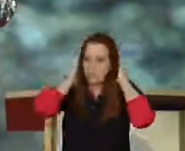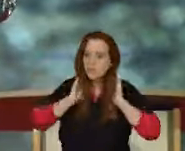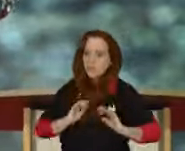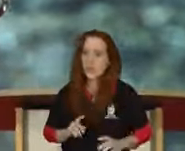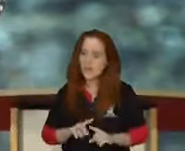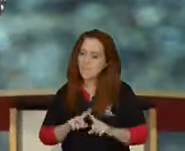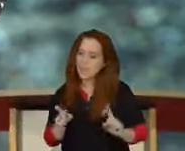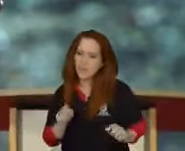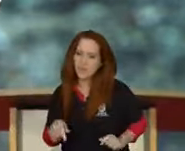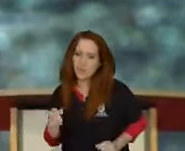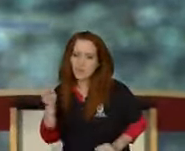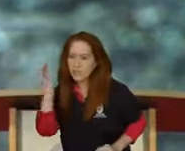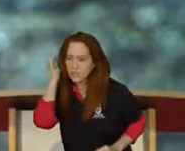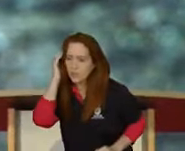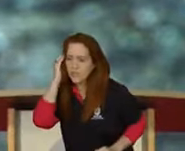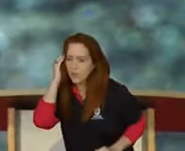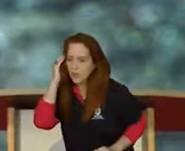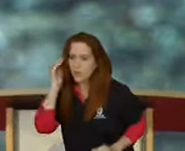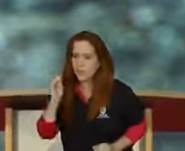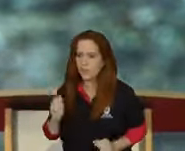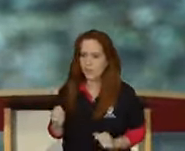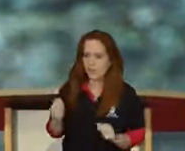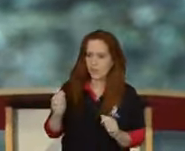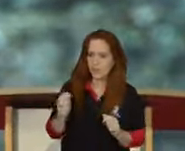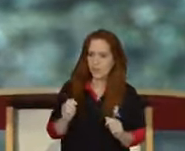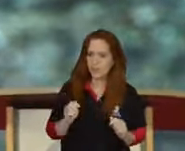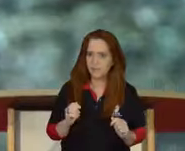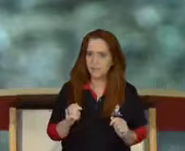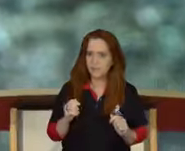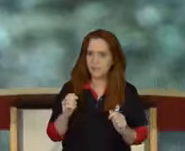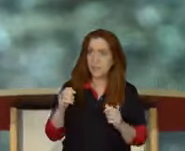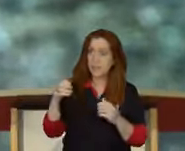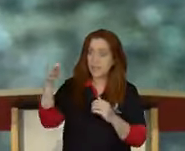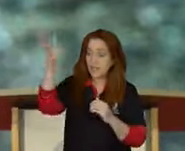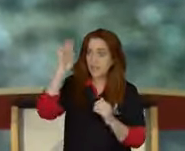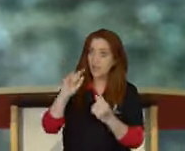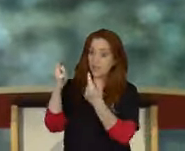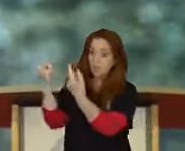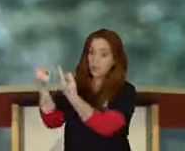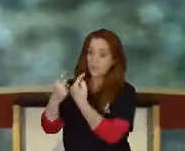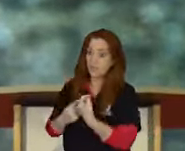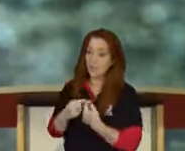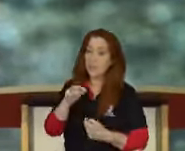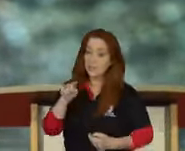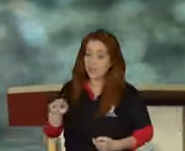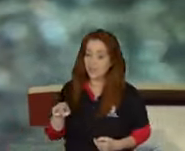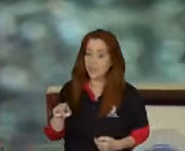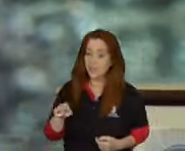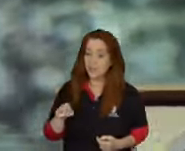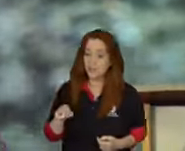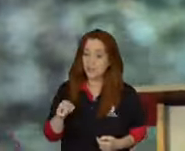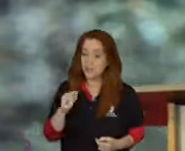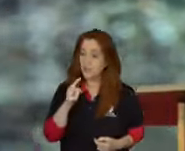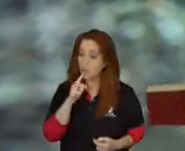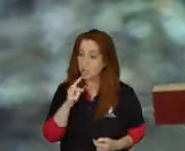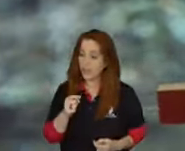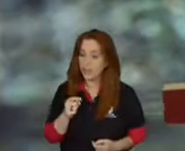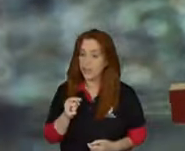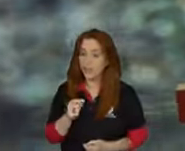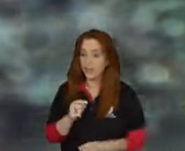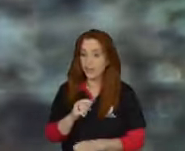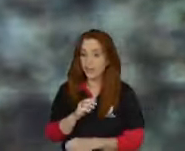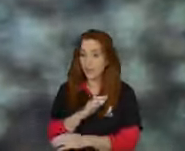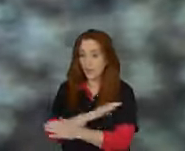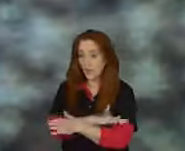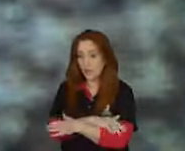cuenta que a la tierra prometida está llegando. Ya no te sigas quejando, si obedeces en silencio te verás avanzando. Soy tu Dios quien